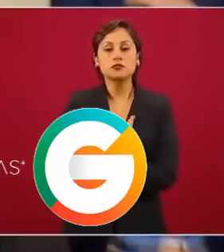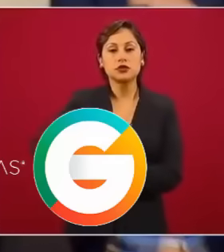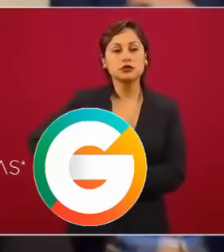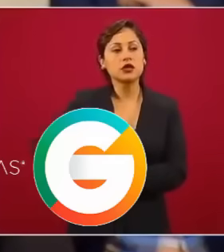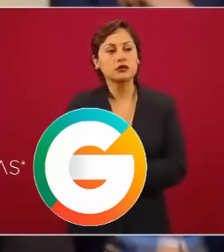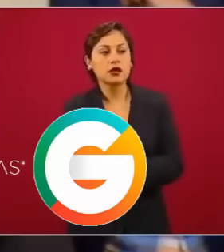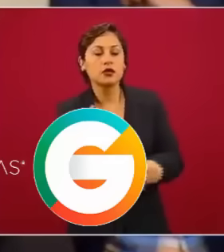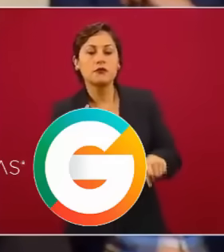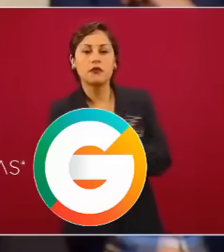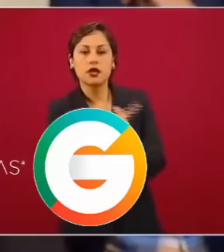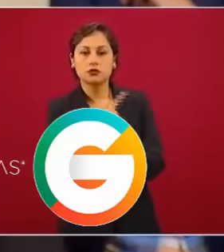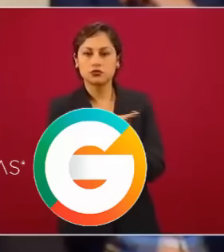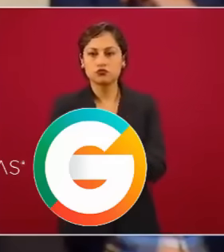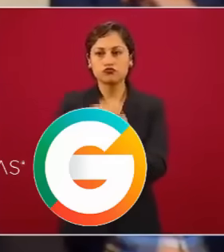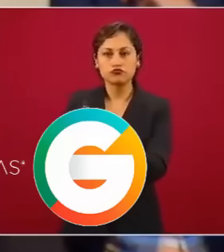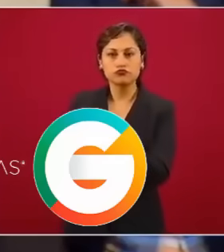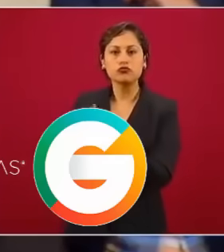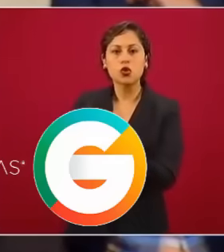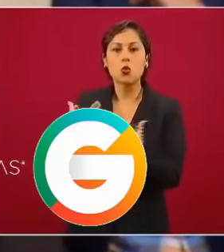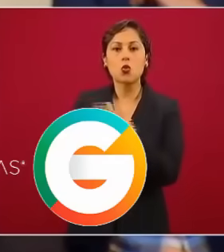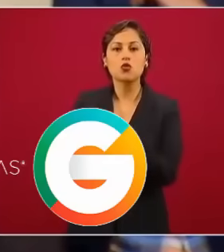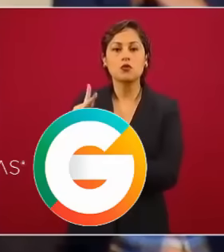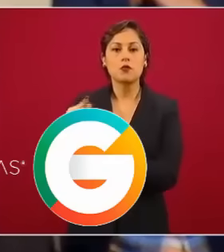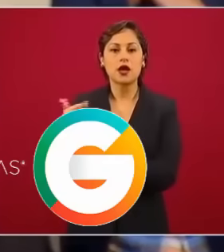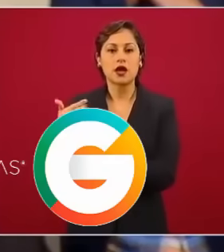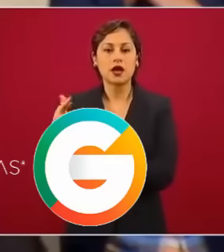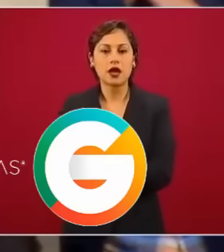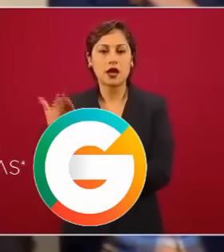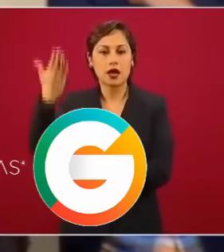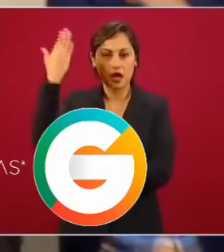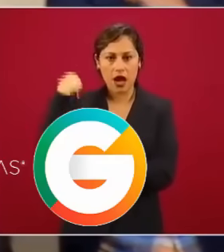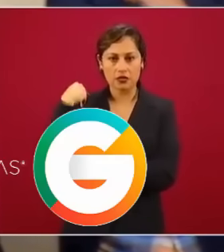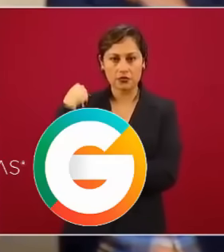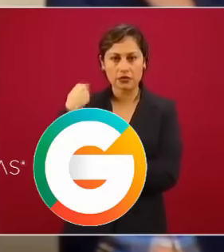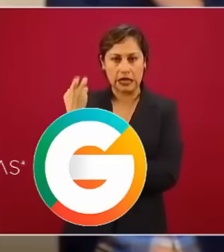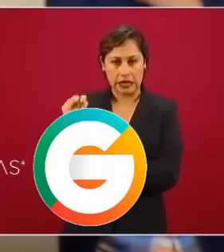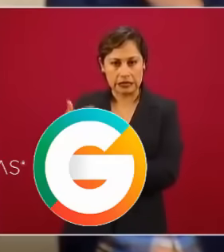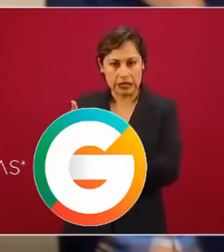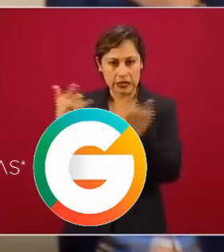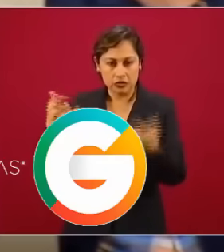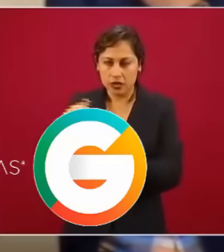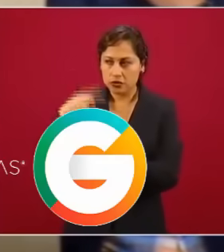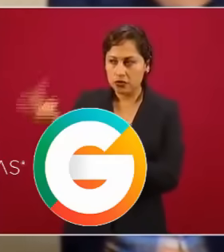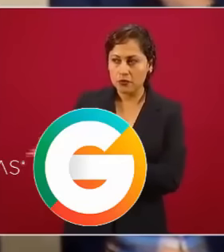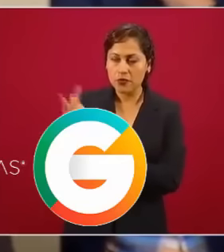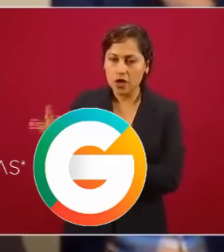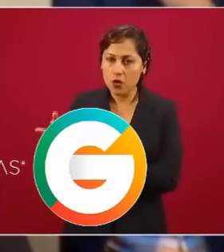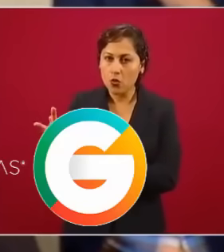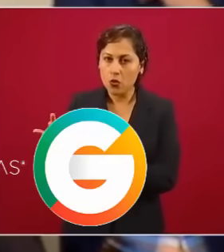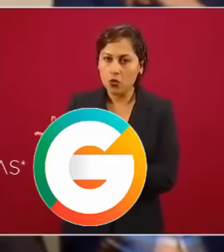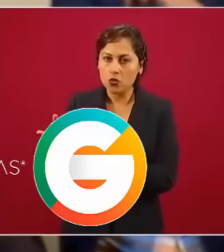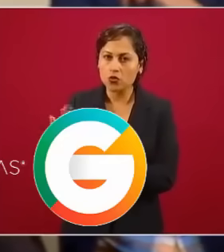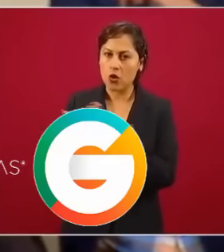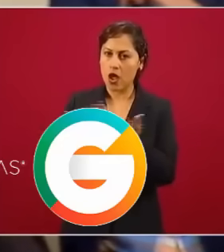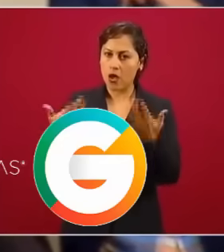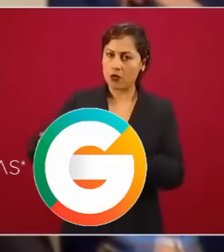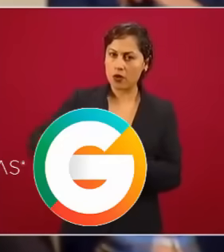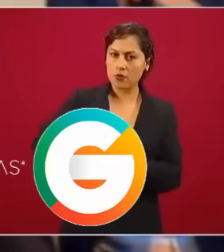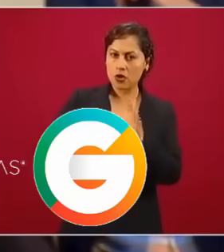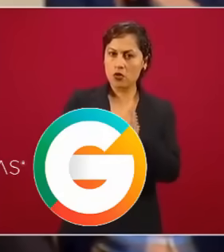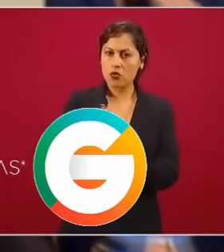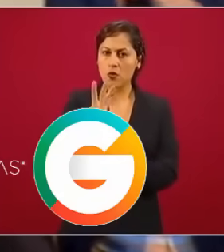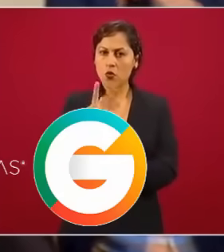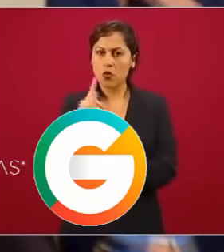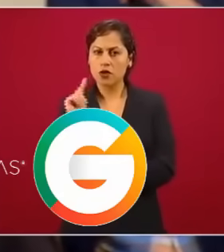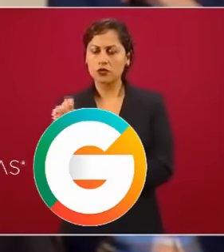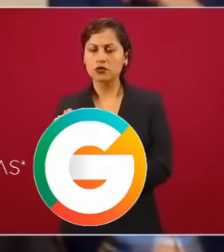con la PGR en ese entonces. A esto le tengo 2 preguntas, presidente. ¿Cómo debe actuar el gobierno de la Cuarta Transformación ante la dignidad